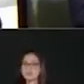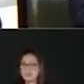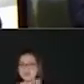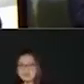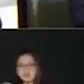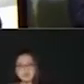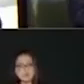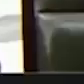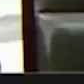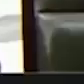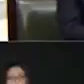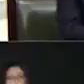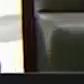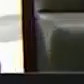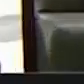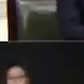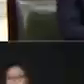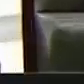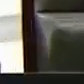salvarnos.